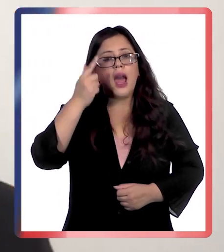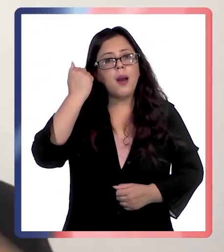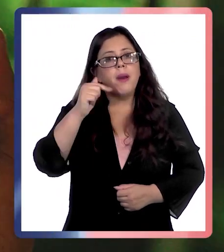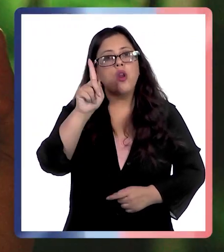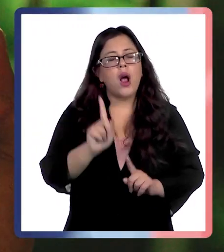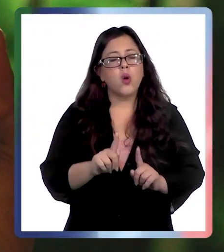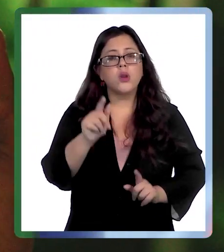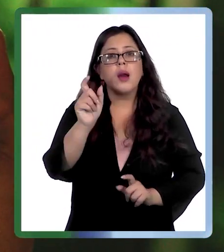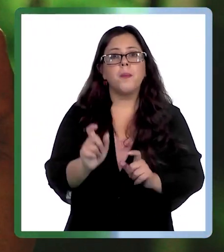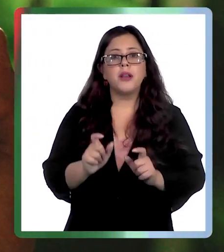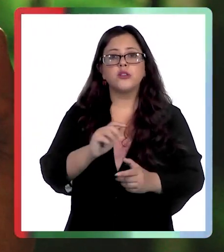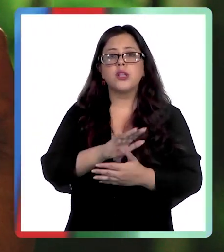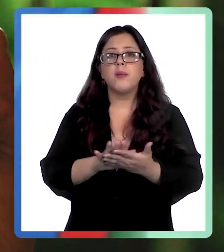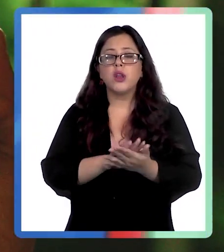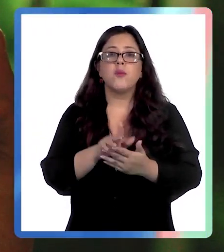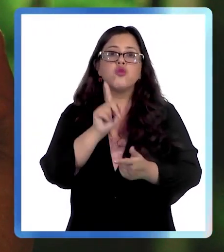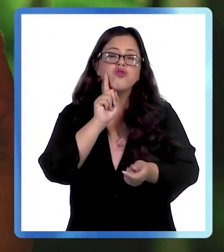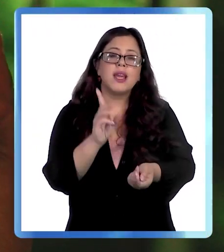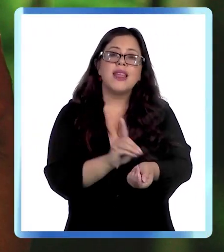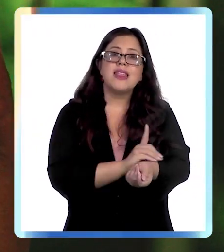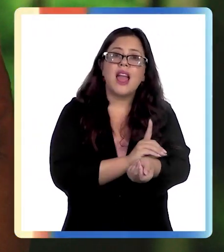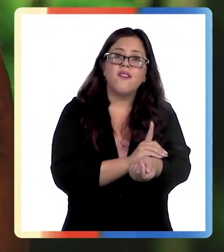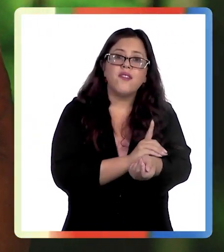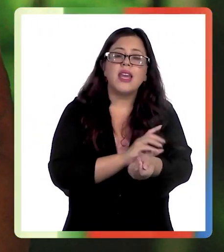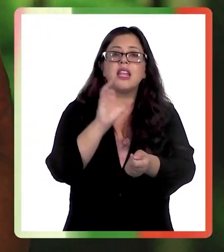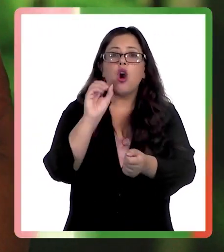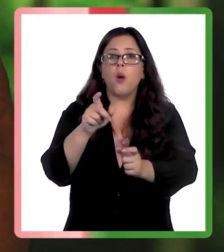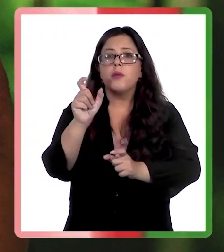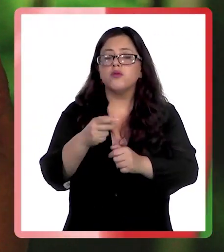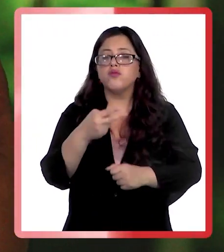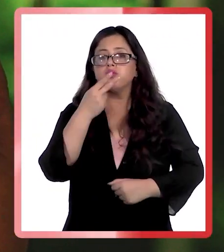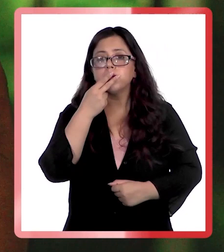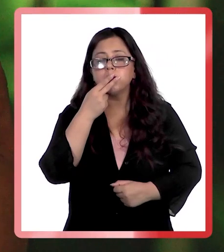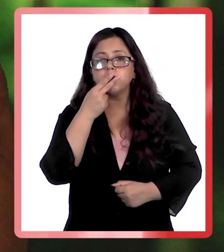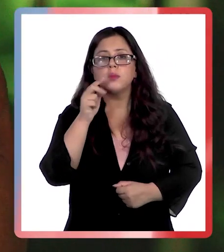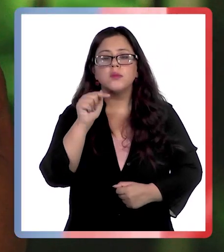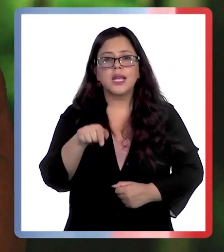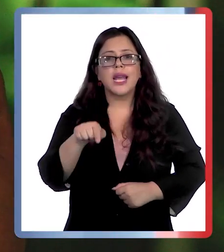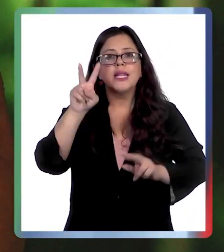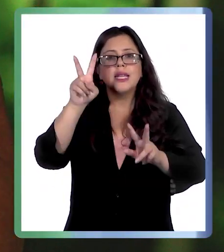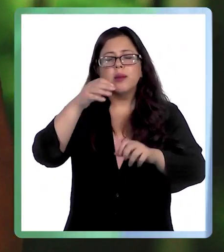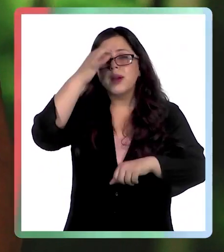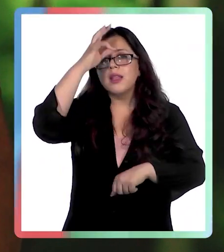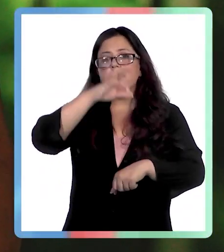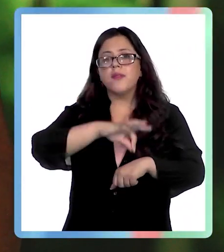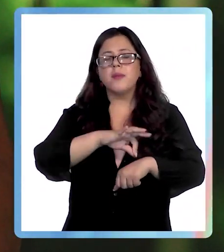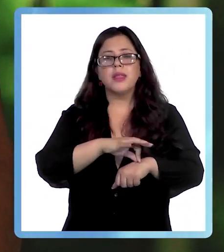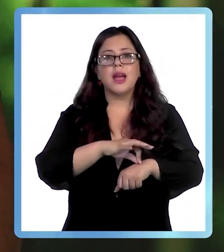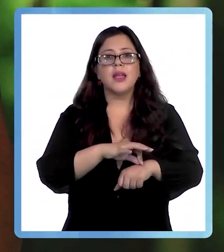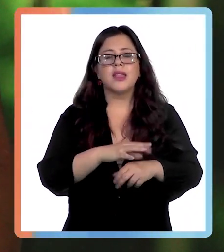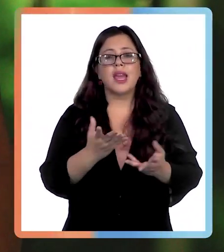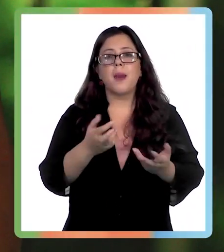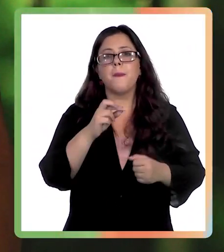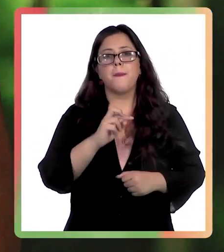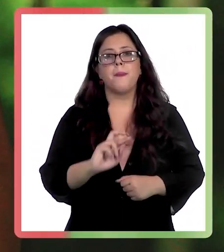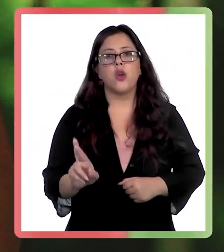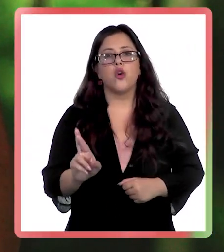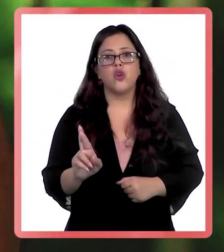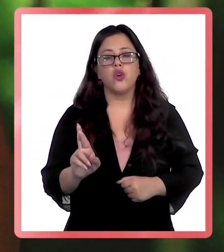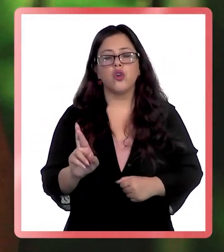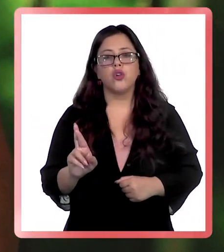existen algunos pacientes como pacientes diabéticos o pacientes fumadores donde este tipo de enfermedades son mucho más